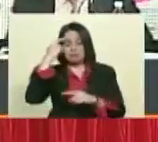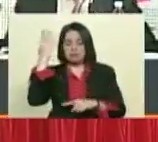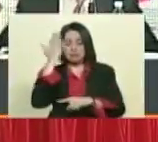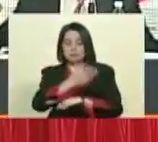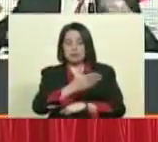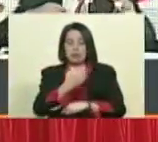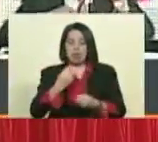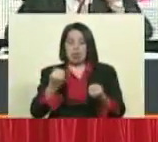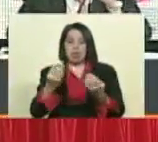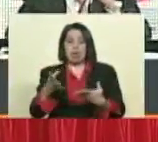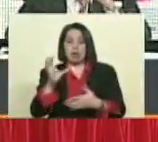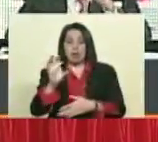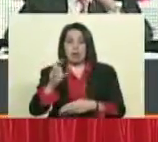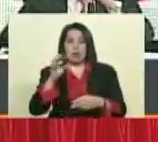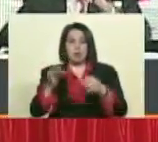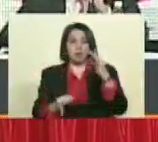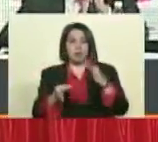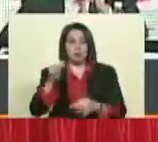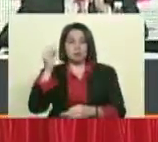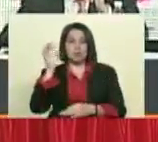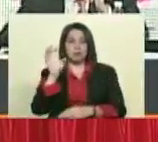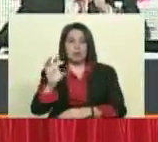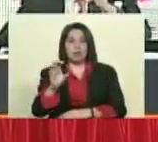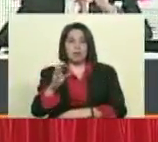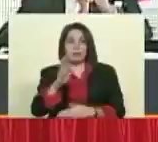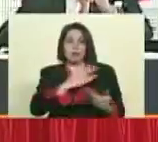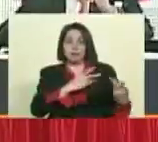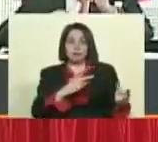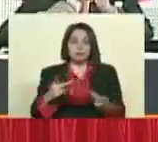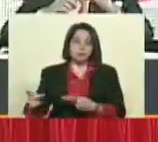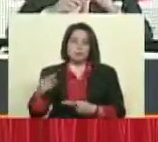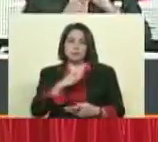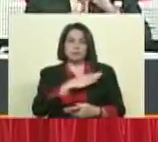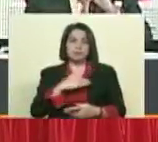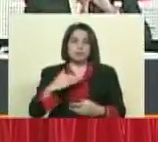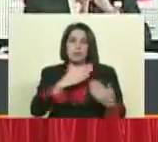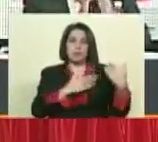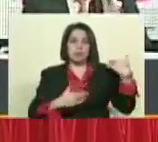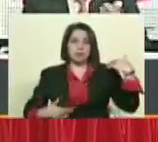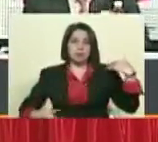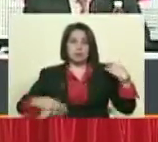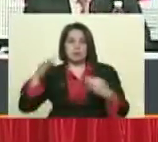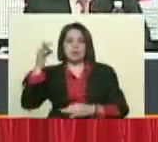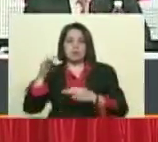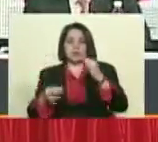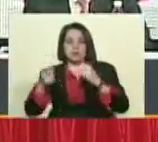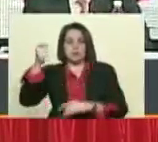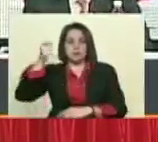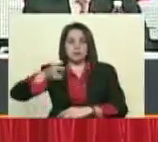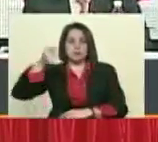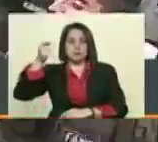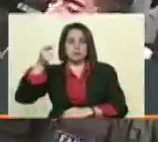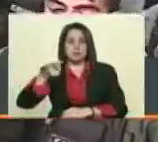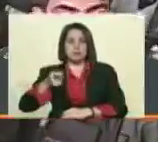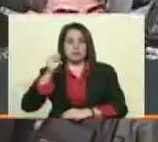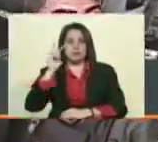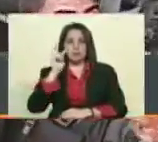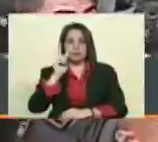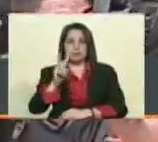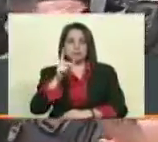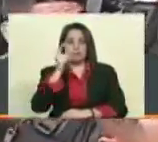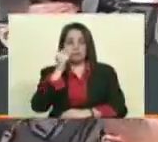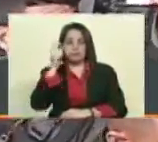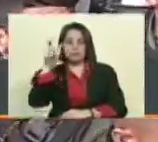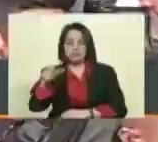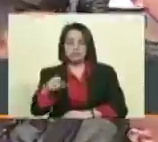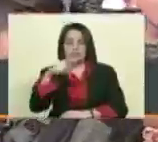paz. Vamos a dar la bienvenida al presidente del Tribunal Supremo de Justicia, doctor Michael Moreno.